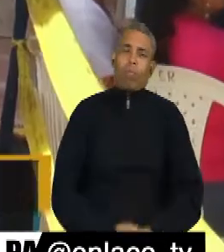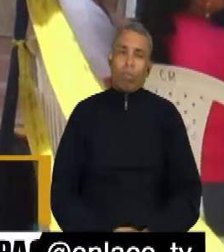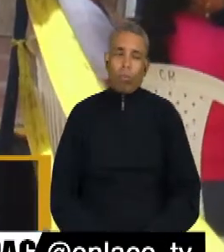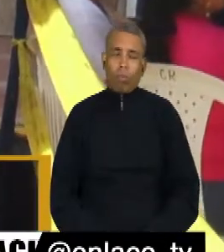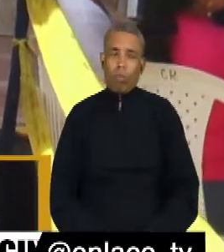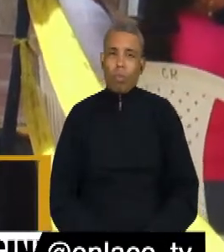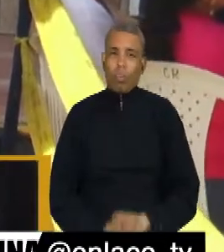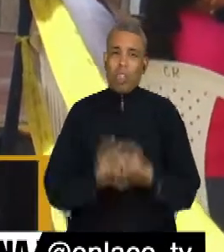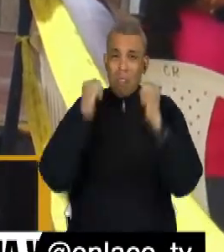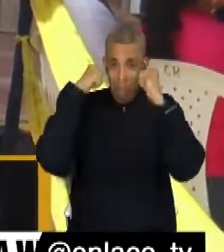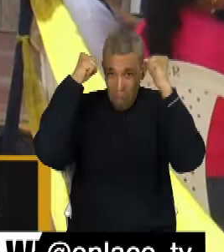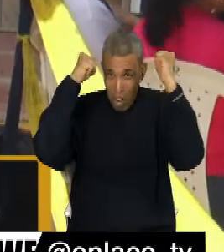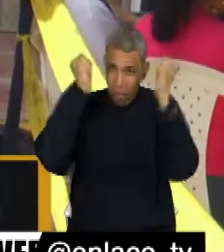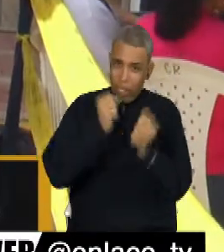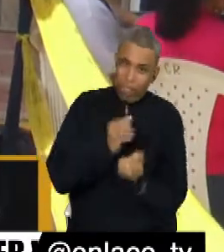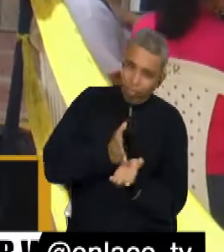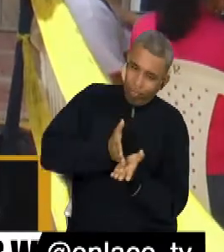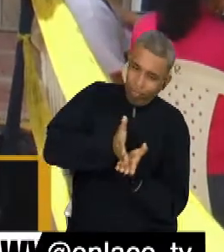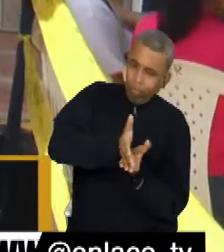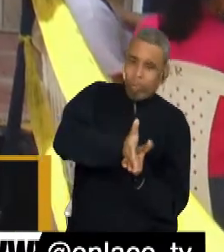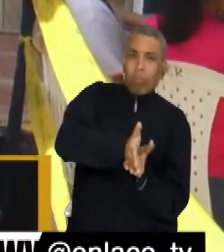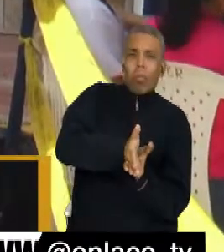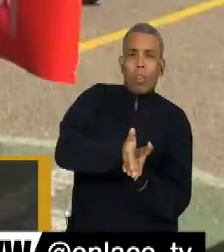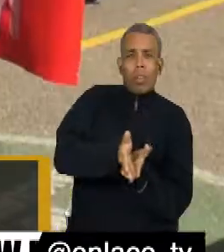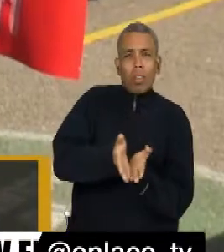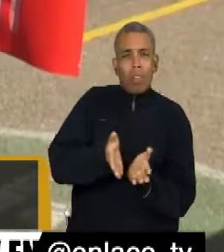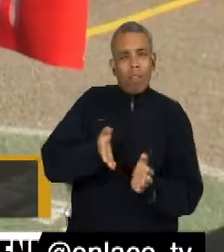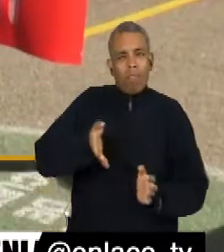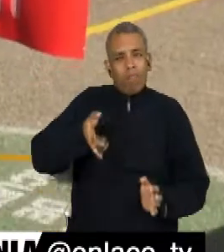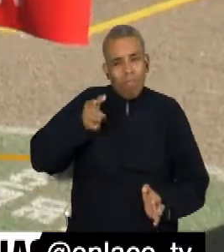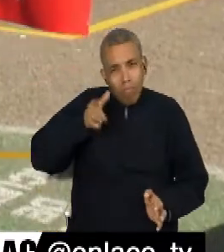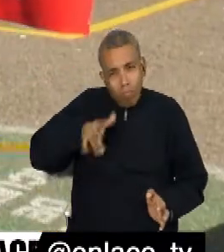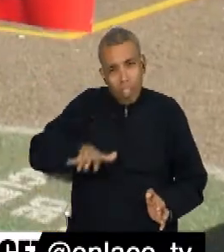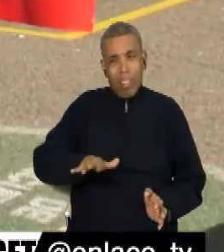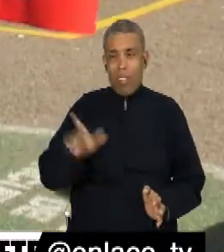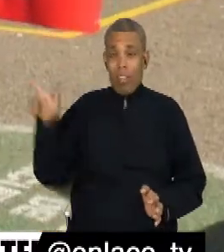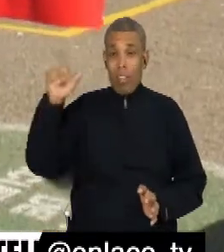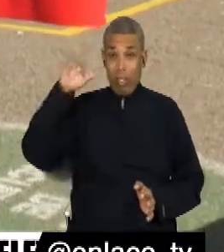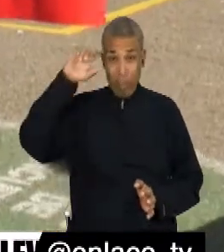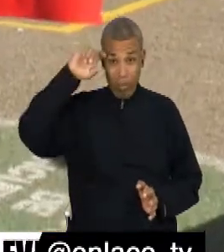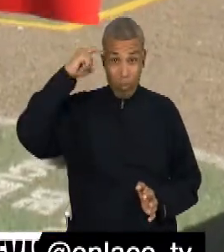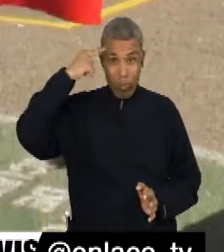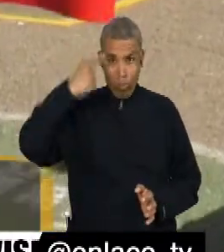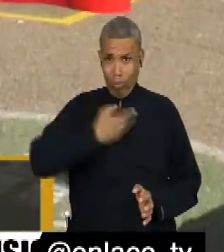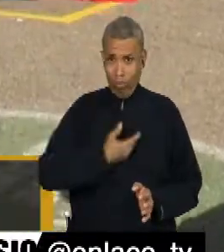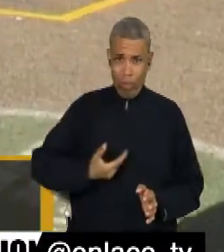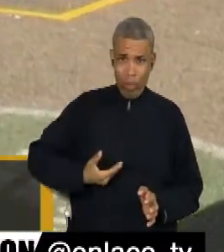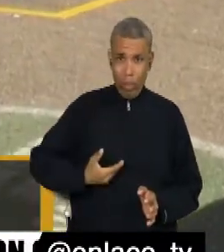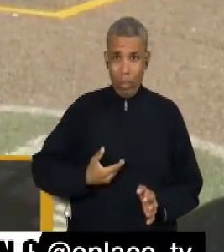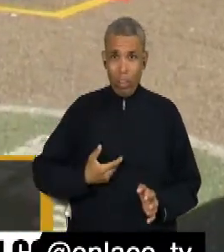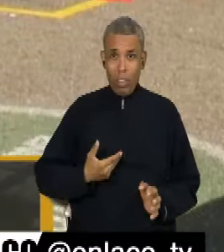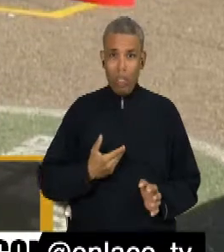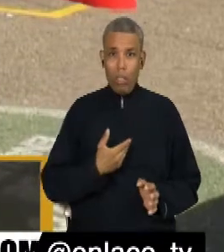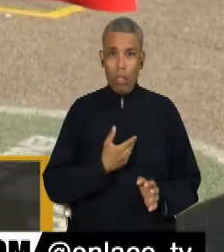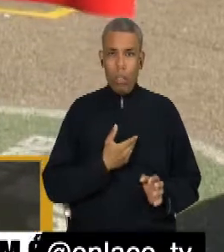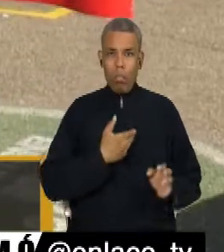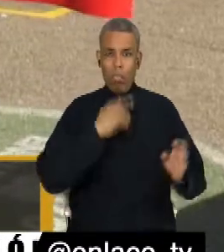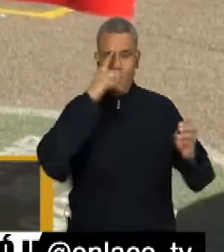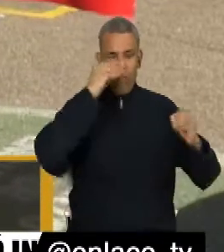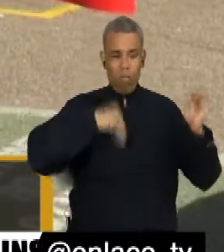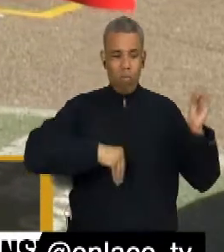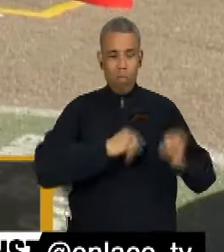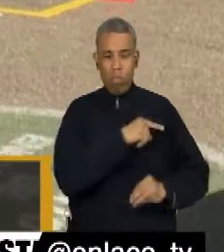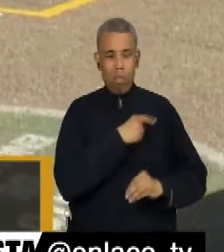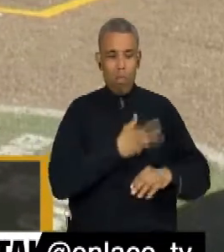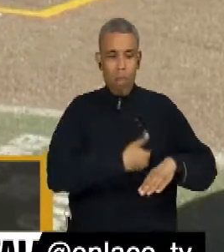Continúa el paro de los docentes tras la negativa, al parecer, del gobierno nacional frente a algunas de sus peticiones. El cese de actividades ya cumplió más de